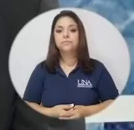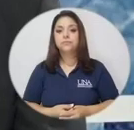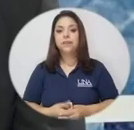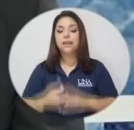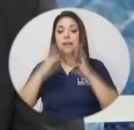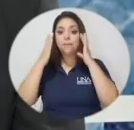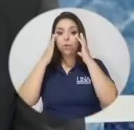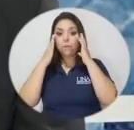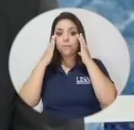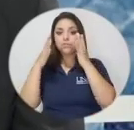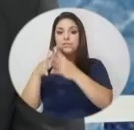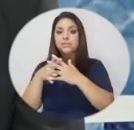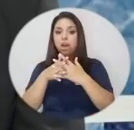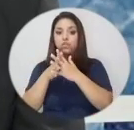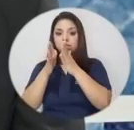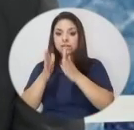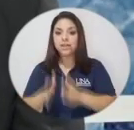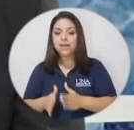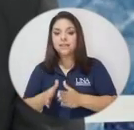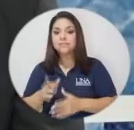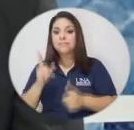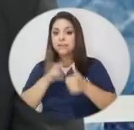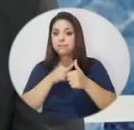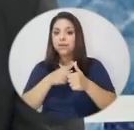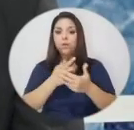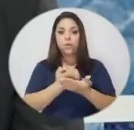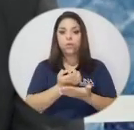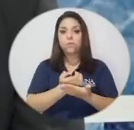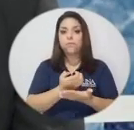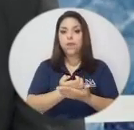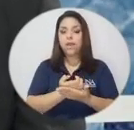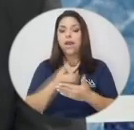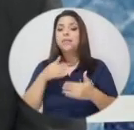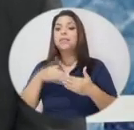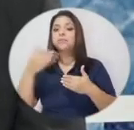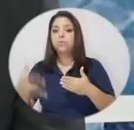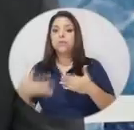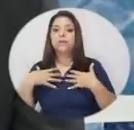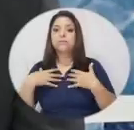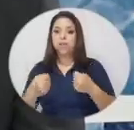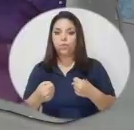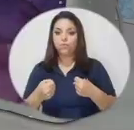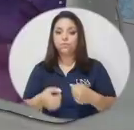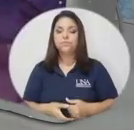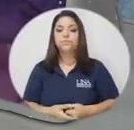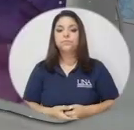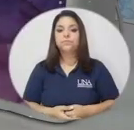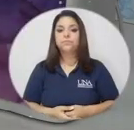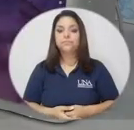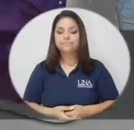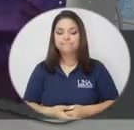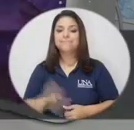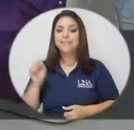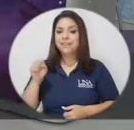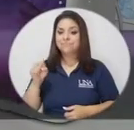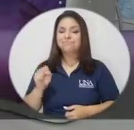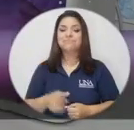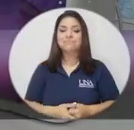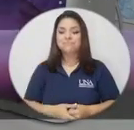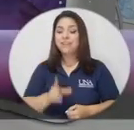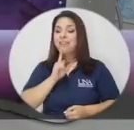Dentro de las preocupaciones de los estadounidenses está incluso primero la economía, después la salud.